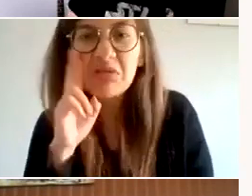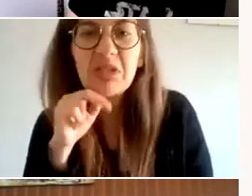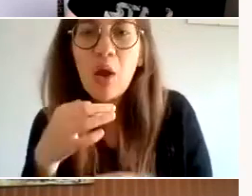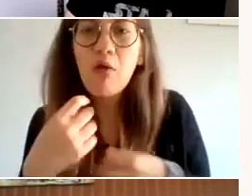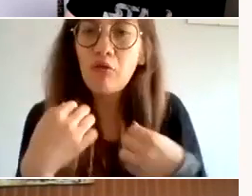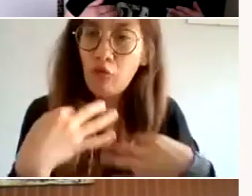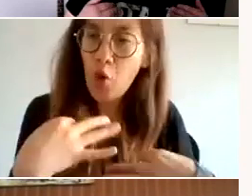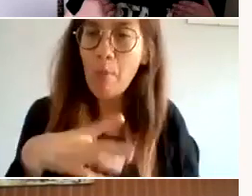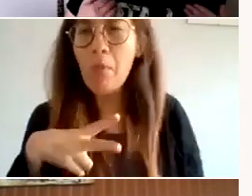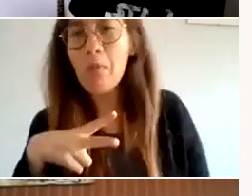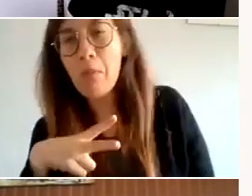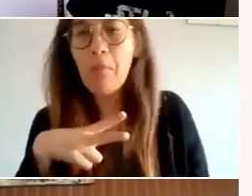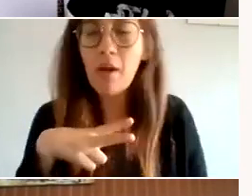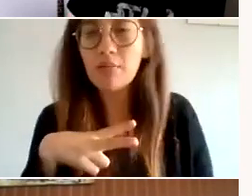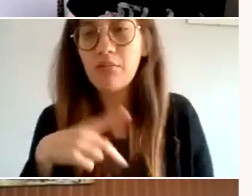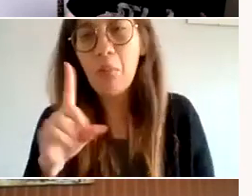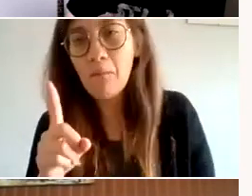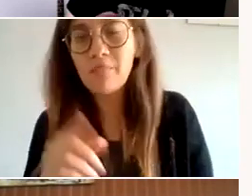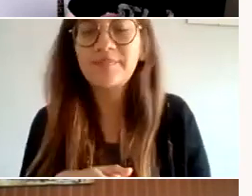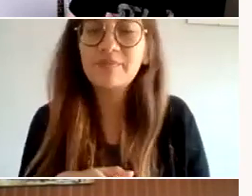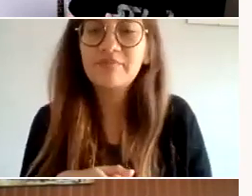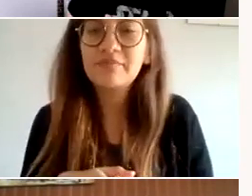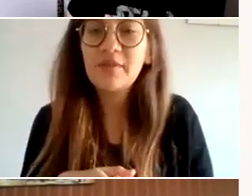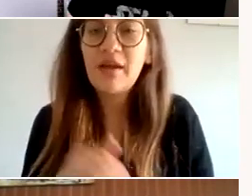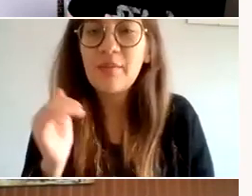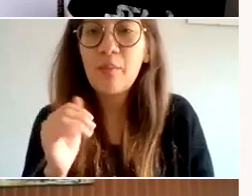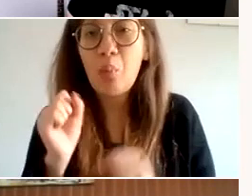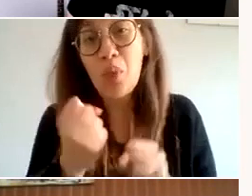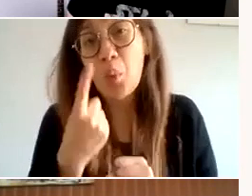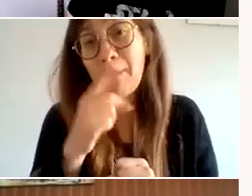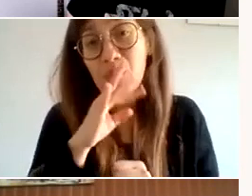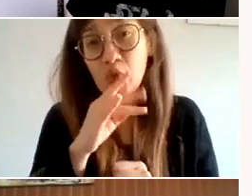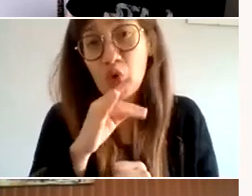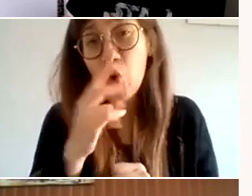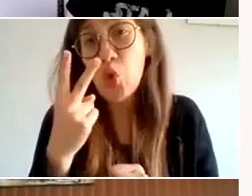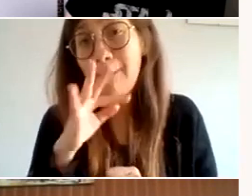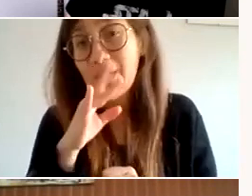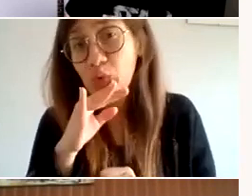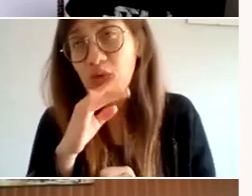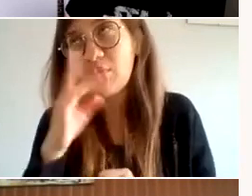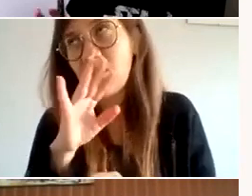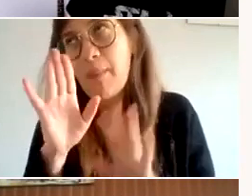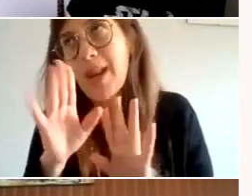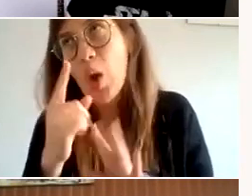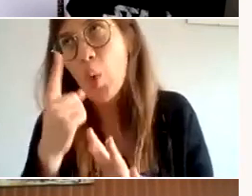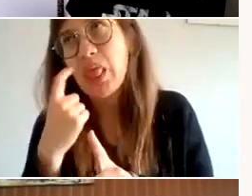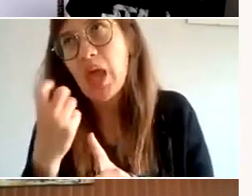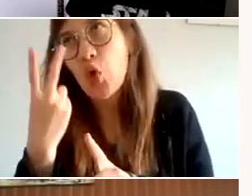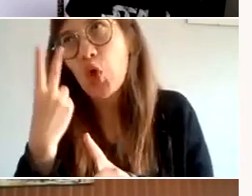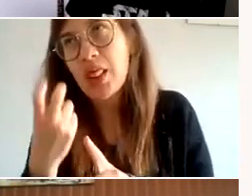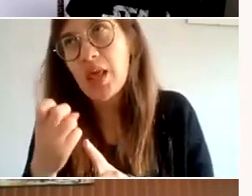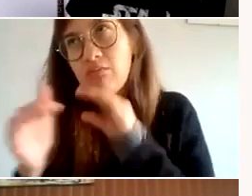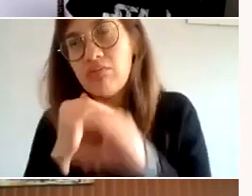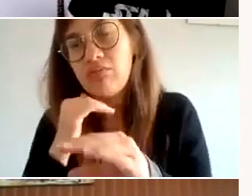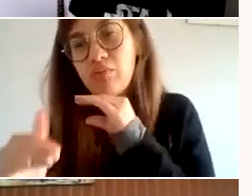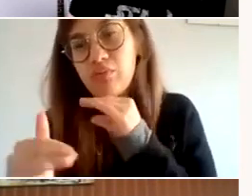formalidad, y que pueda terminar algo que podría ser en minutos y no demorarte horas o días en contestar un